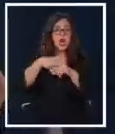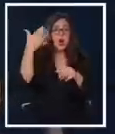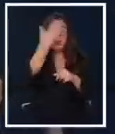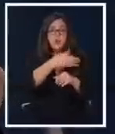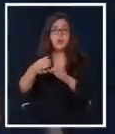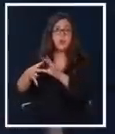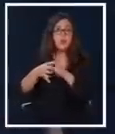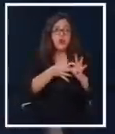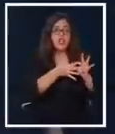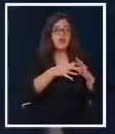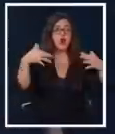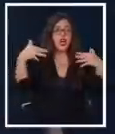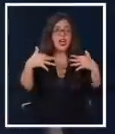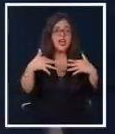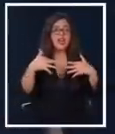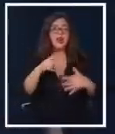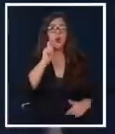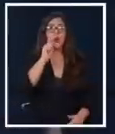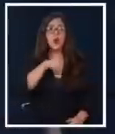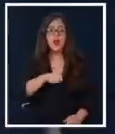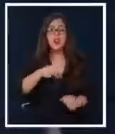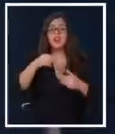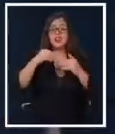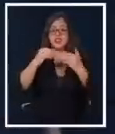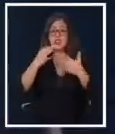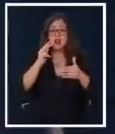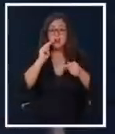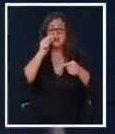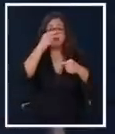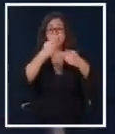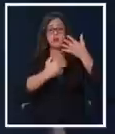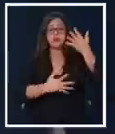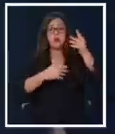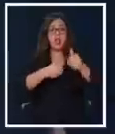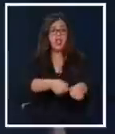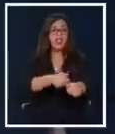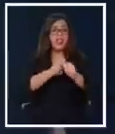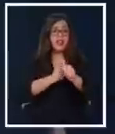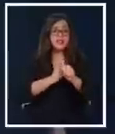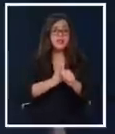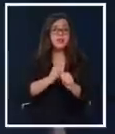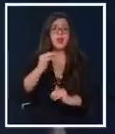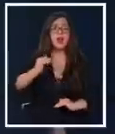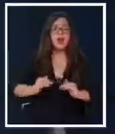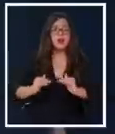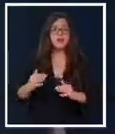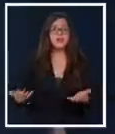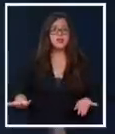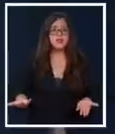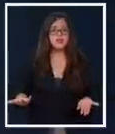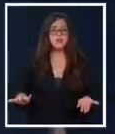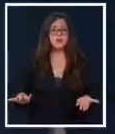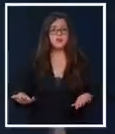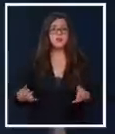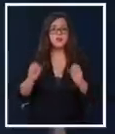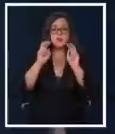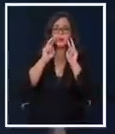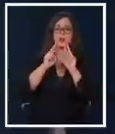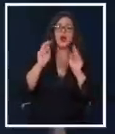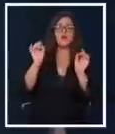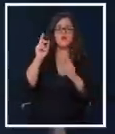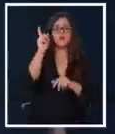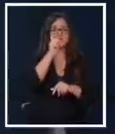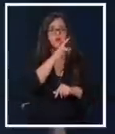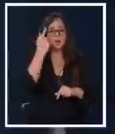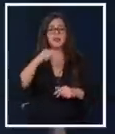tiene todos estos desafíos a veces pareciera pareciera ser difícil pero